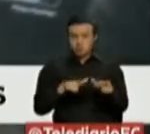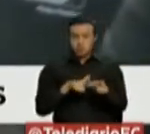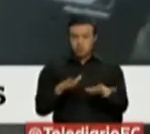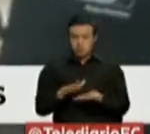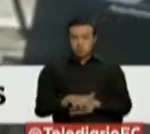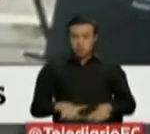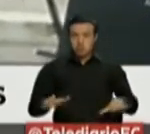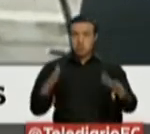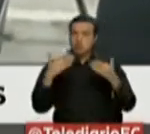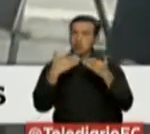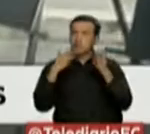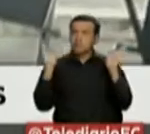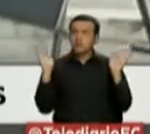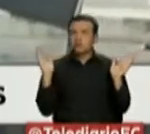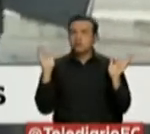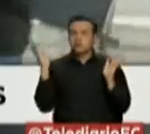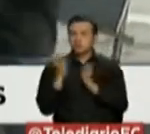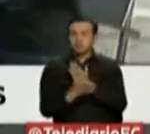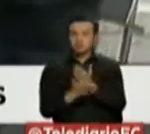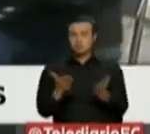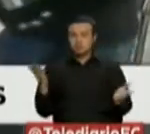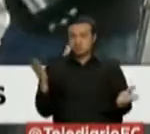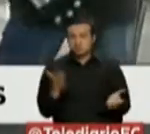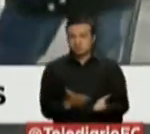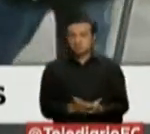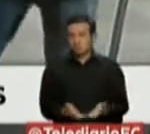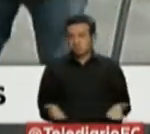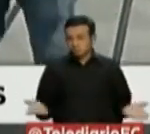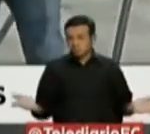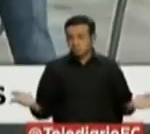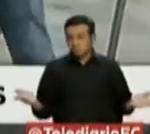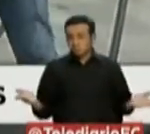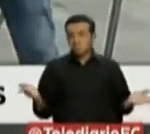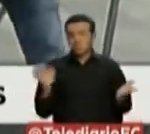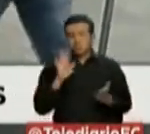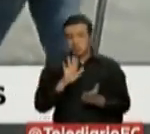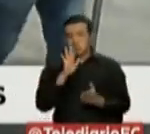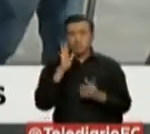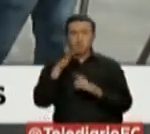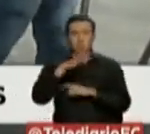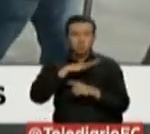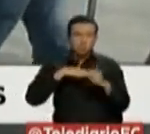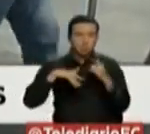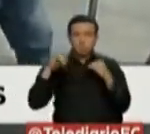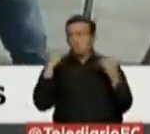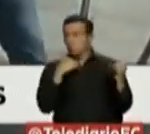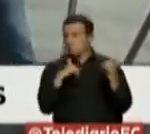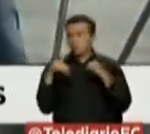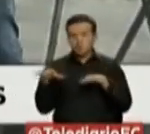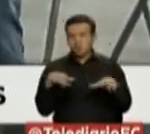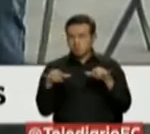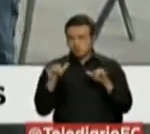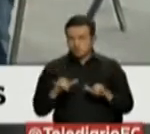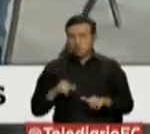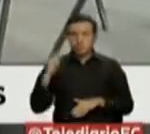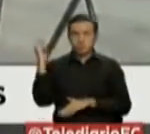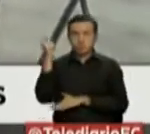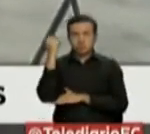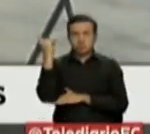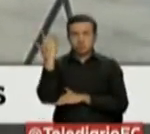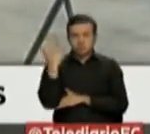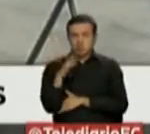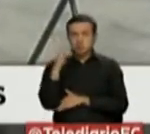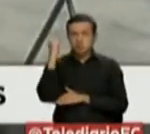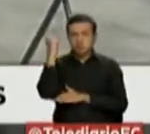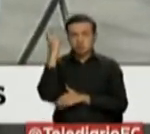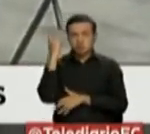abierto donde pueden venir y a recrearse y hacer actividades. La fundación fue creada